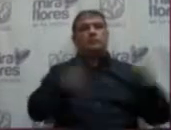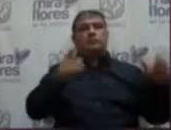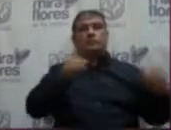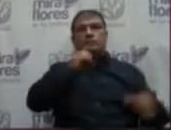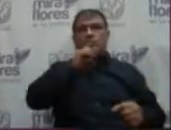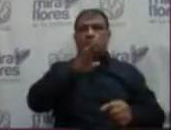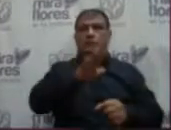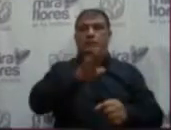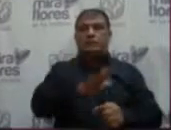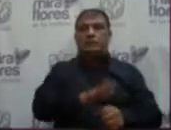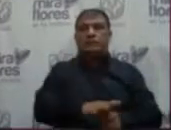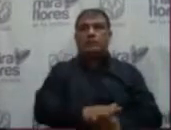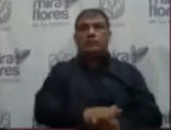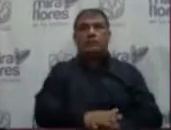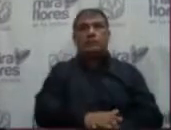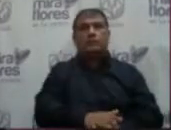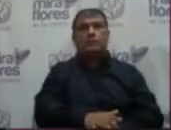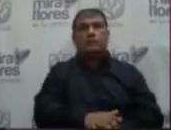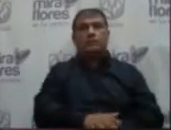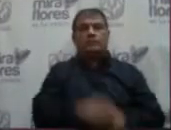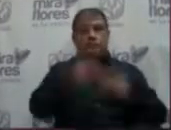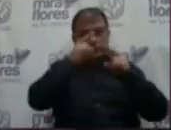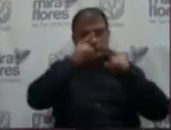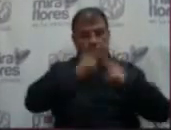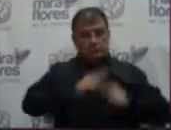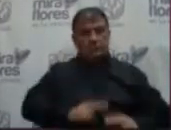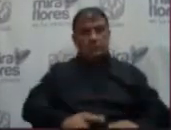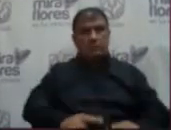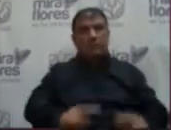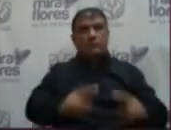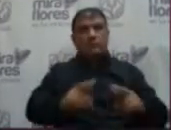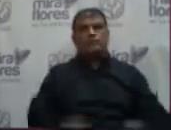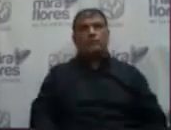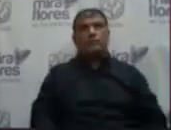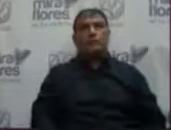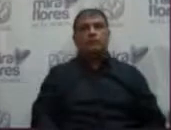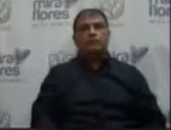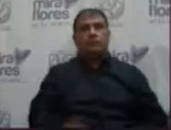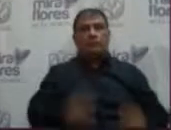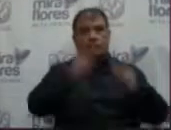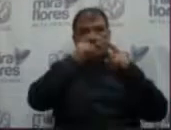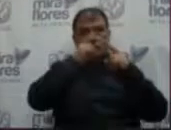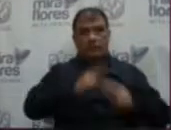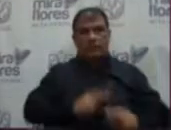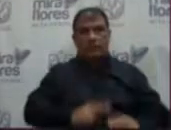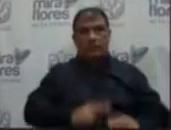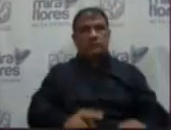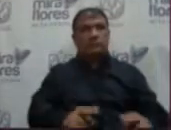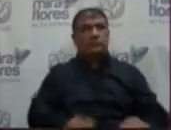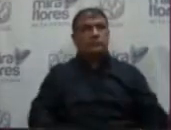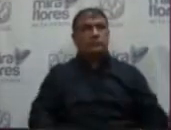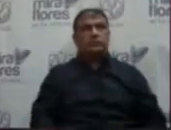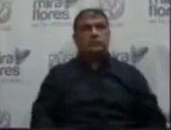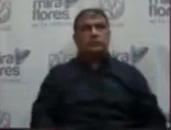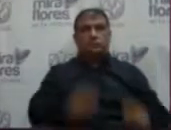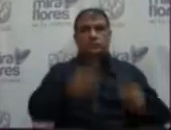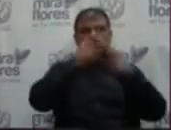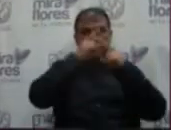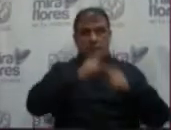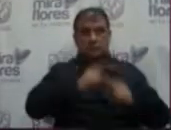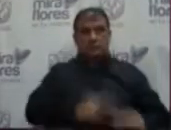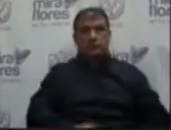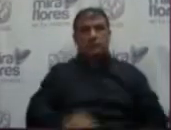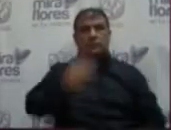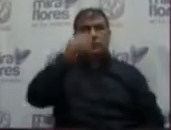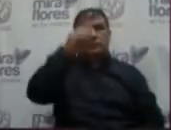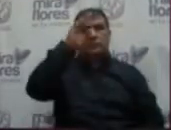renovemos el gran juramento que rendimos, rendimos,